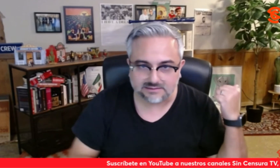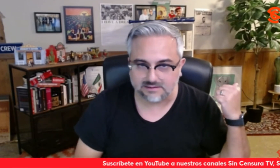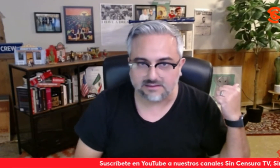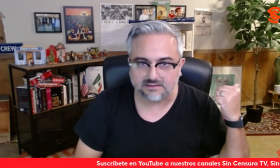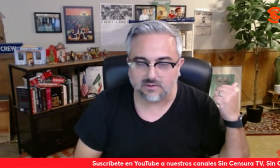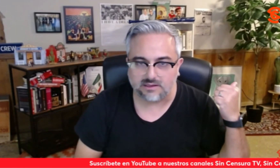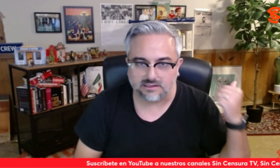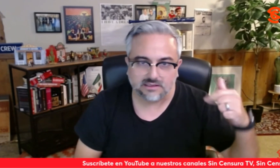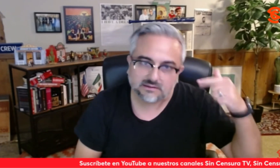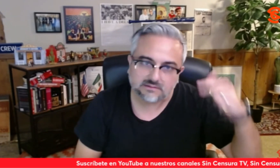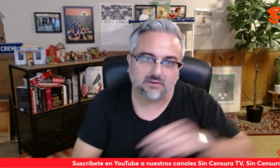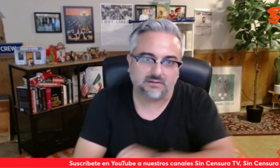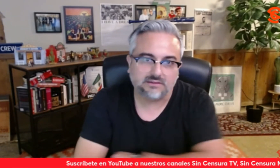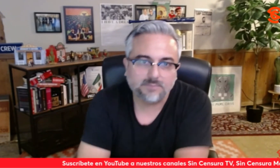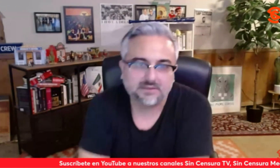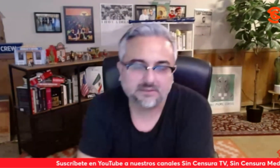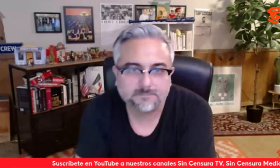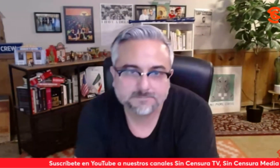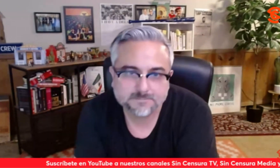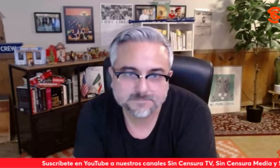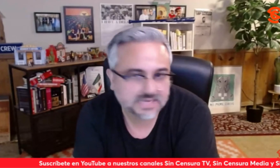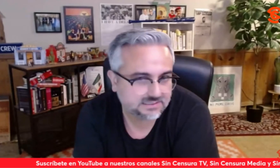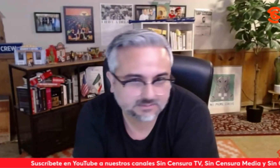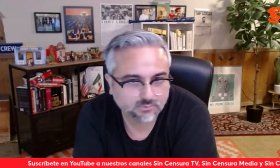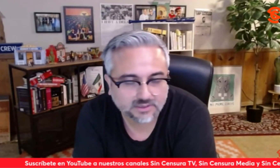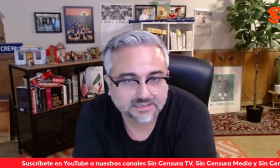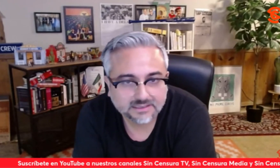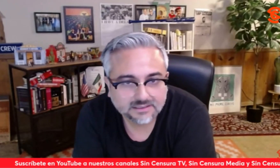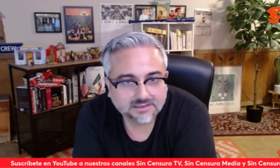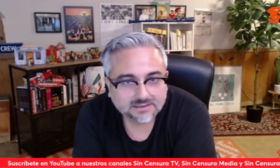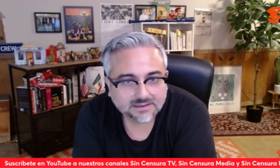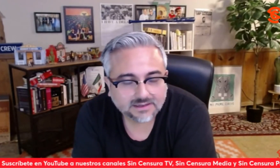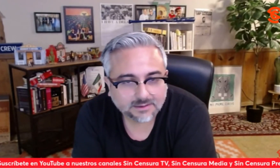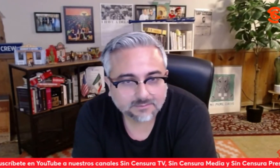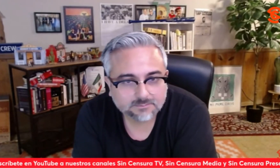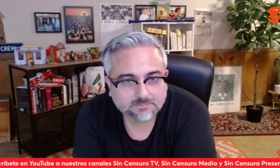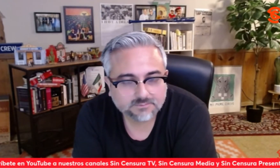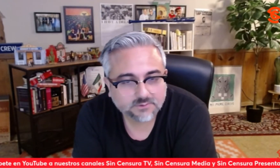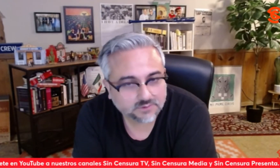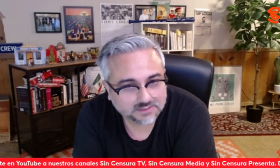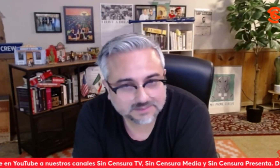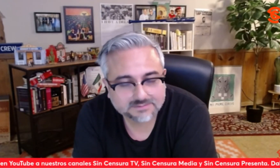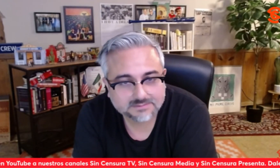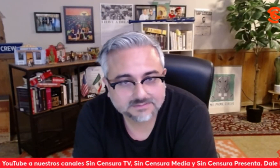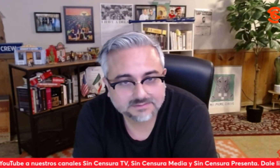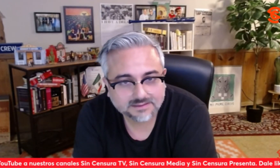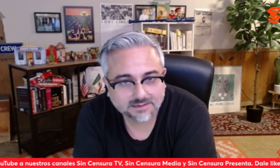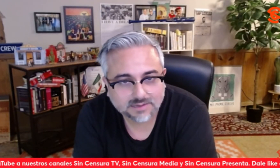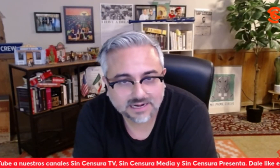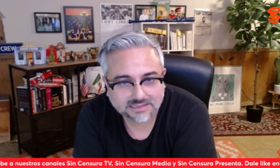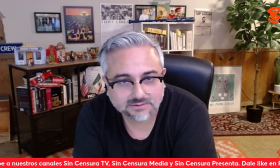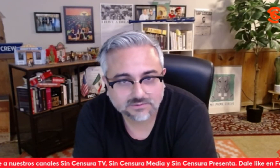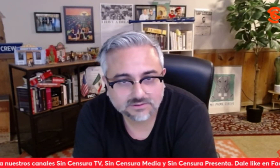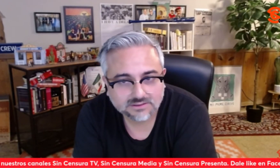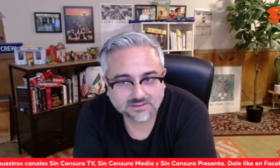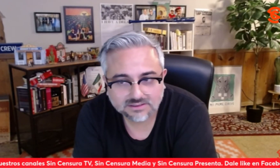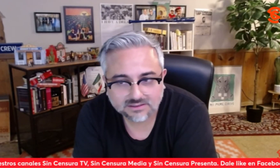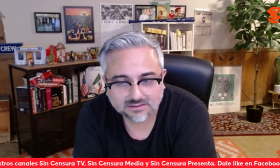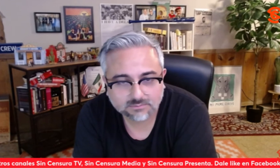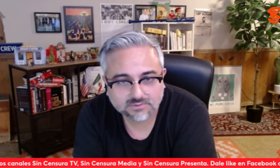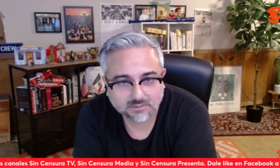plantita esa que tengo ahí y Ciro es el tapete así se pone a defender al